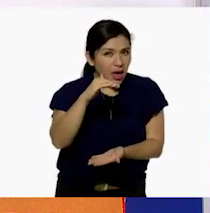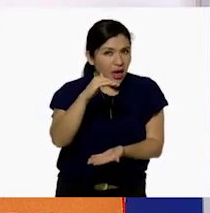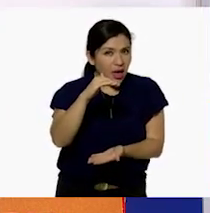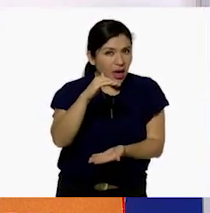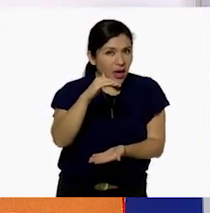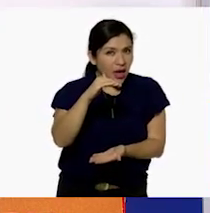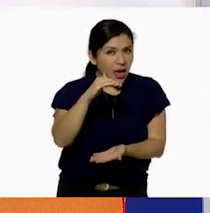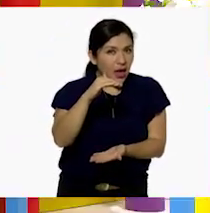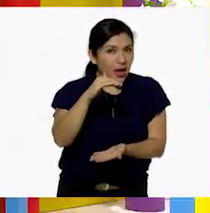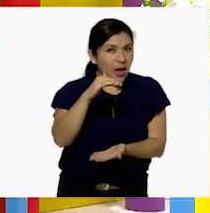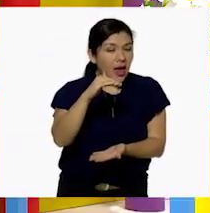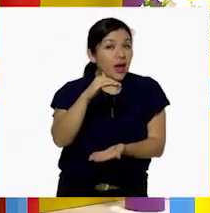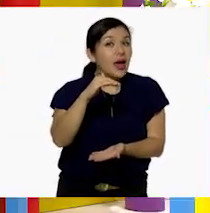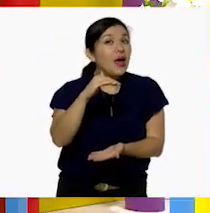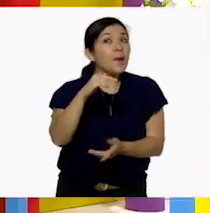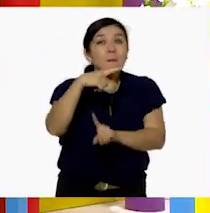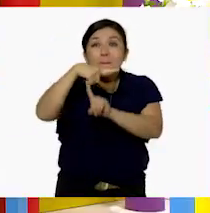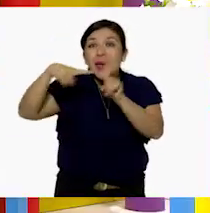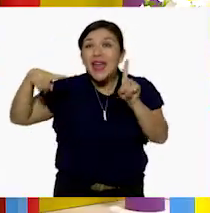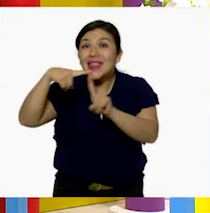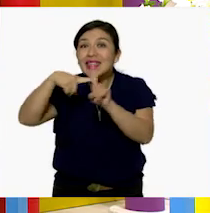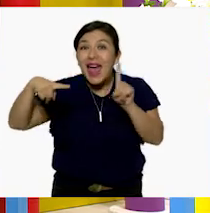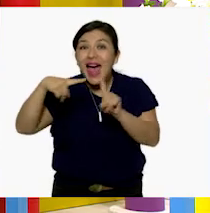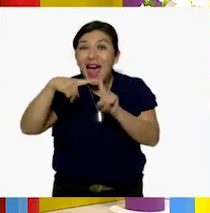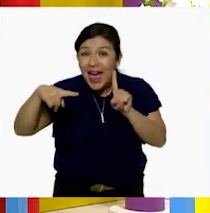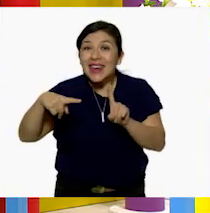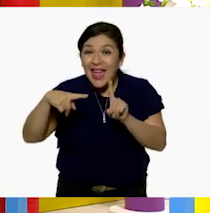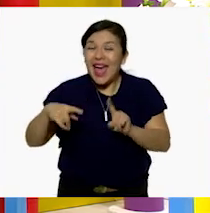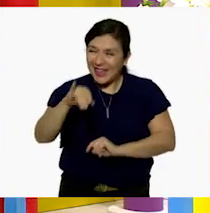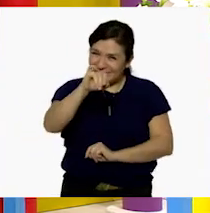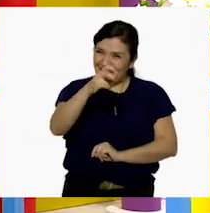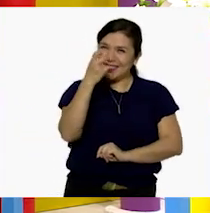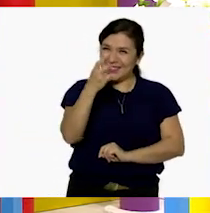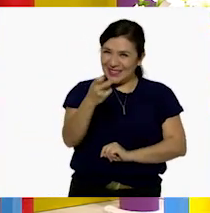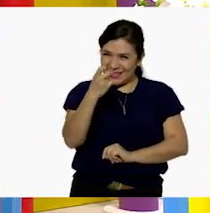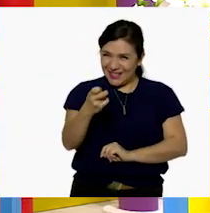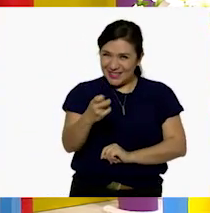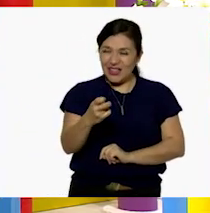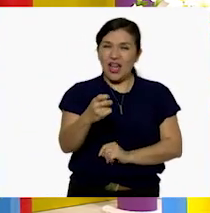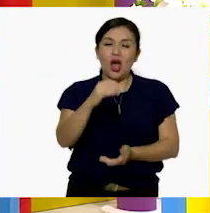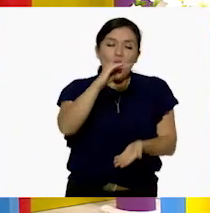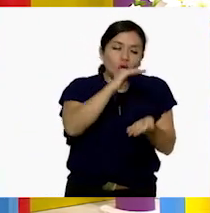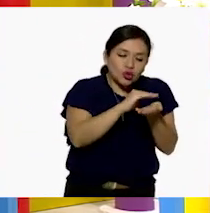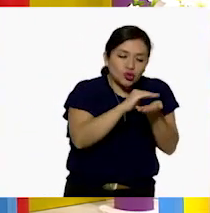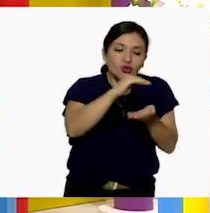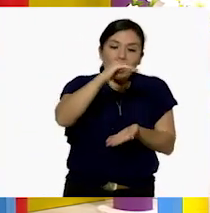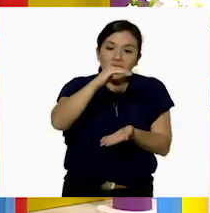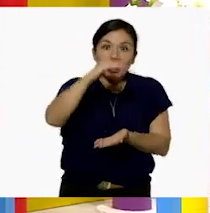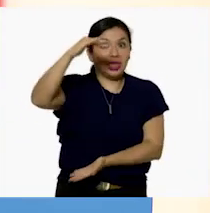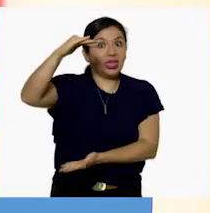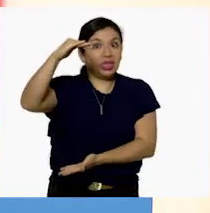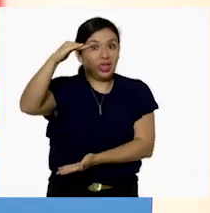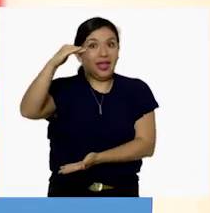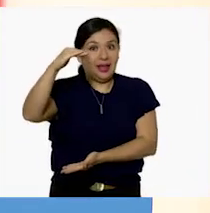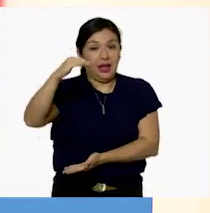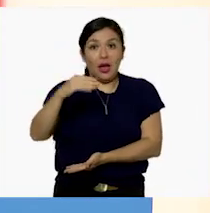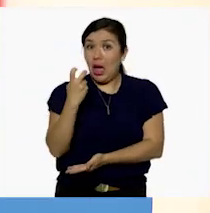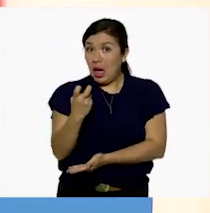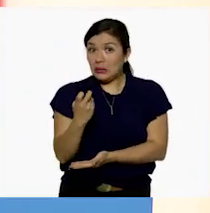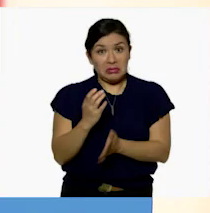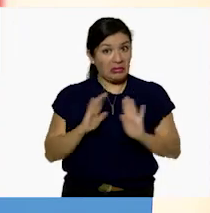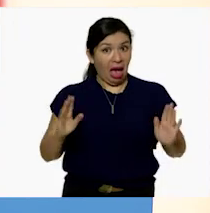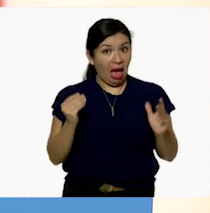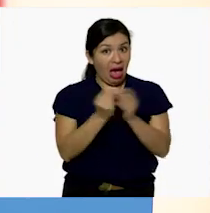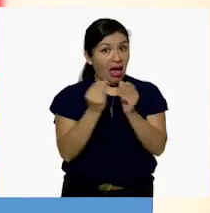¿Medianas? ¿No? Sí. Exacto, Pepe. Las plantas en chicas, medianas y grandes. Pero no fue la única forma en que